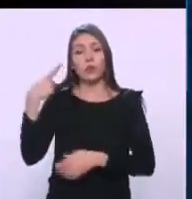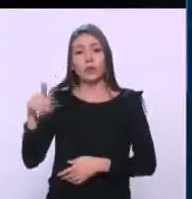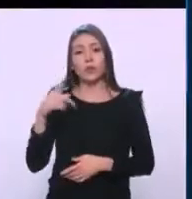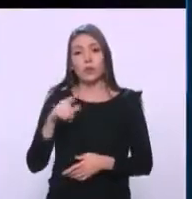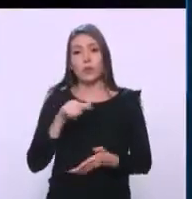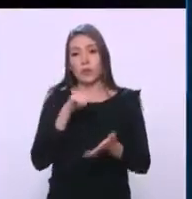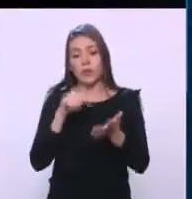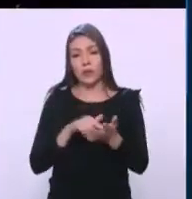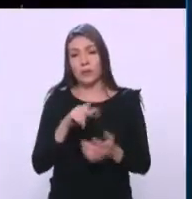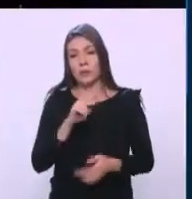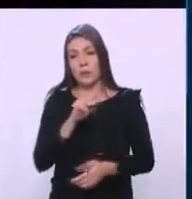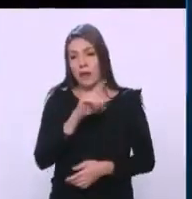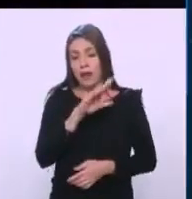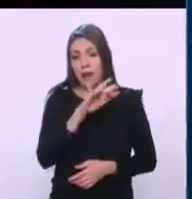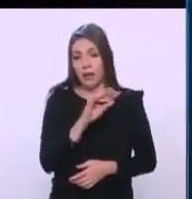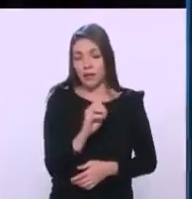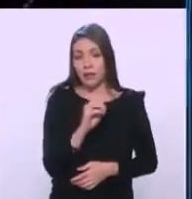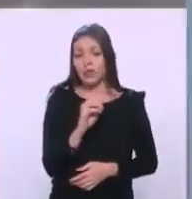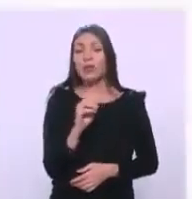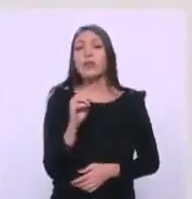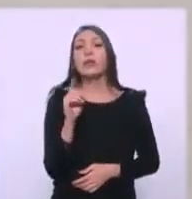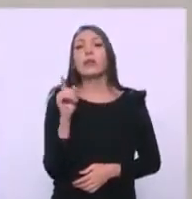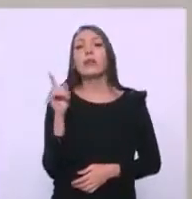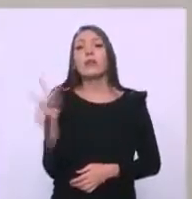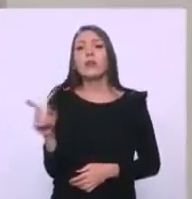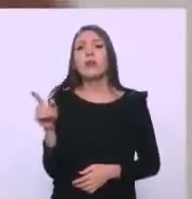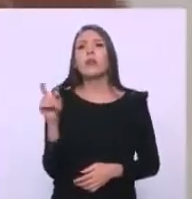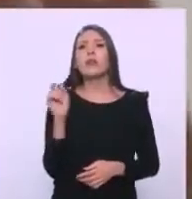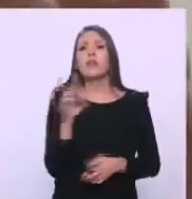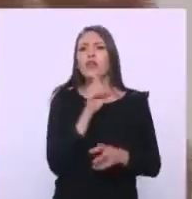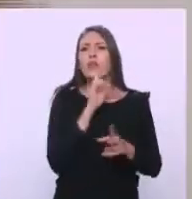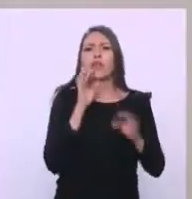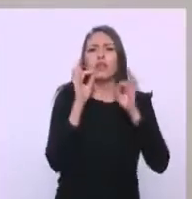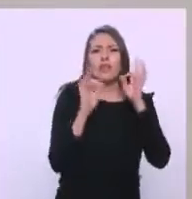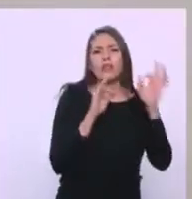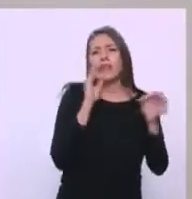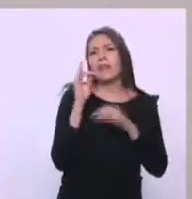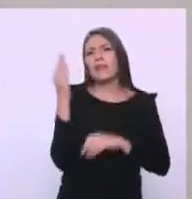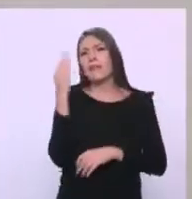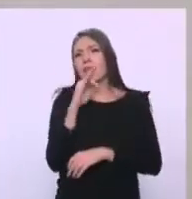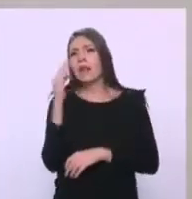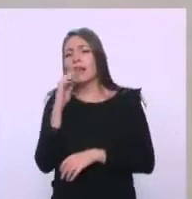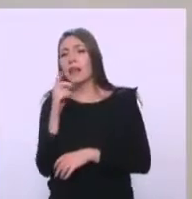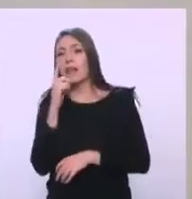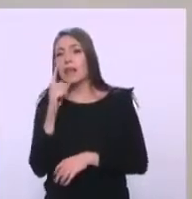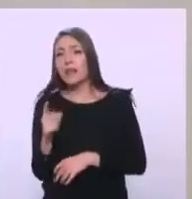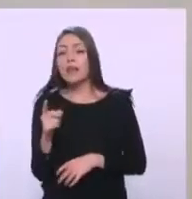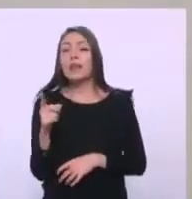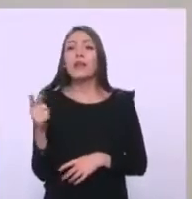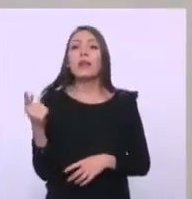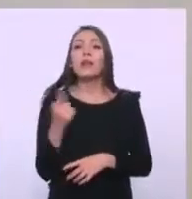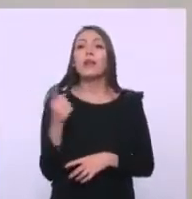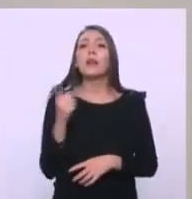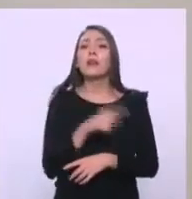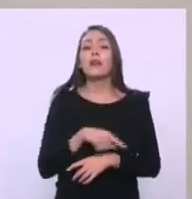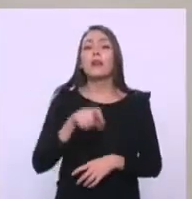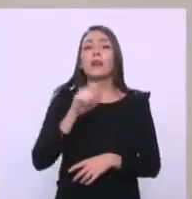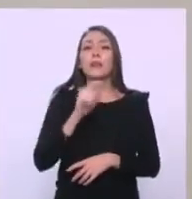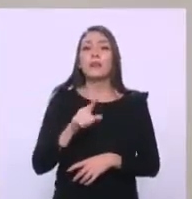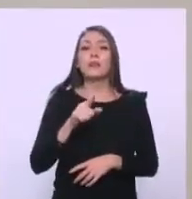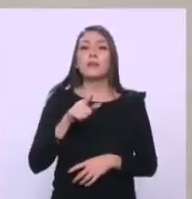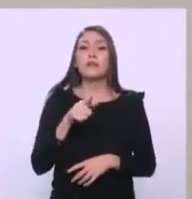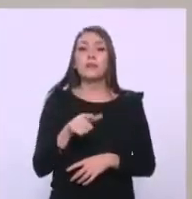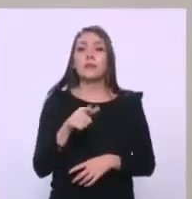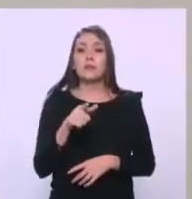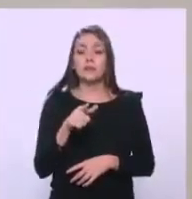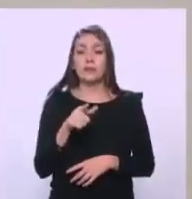a la Fiscalía, hubo como muchas noticias falsas de ola de secuestros en todo el estado, de que la